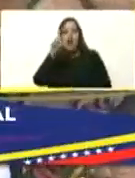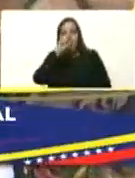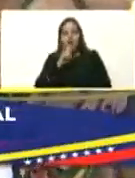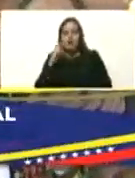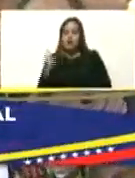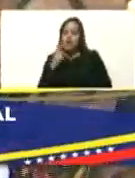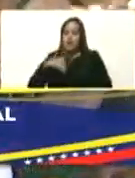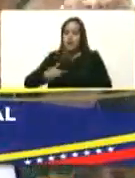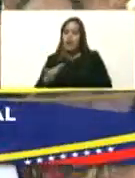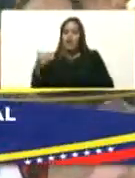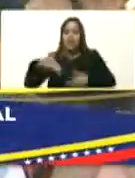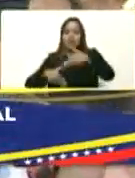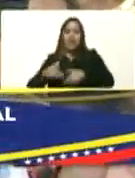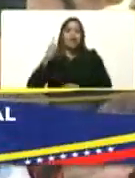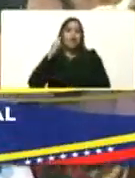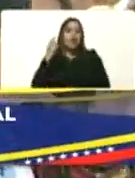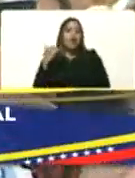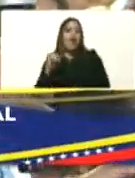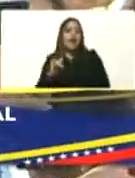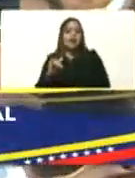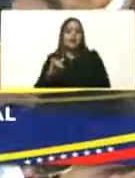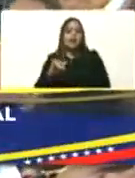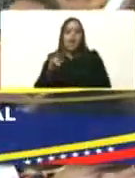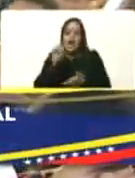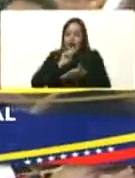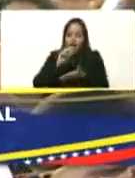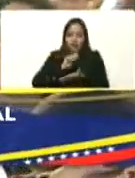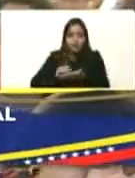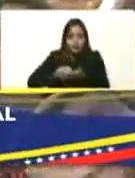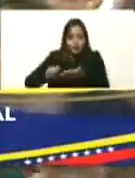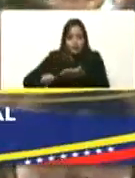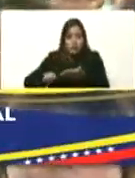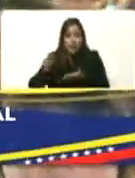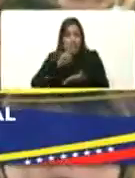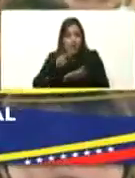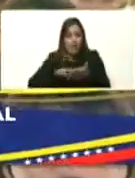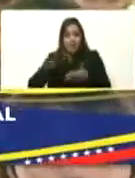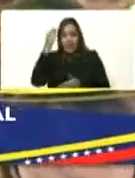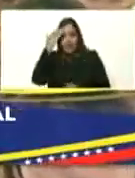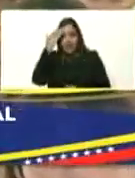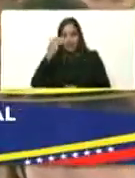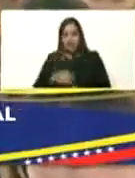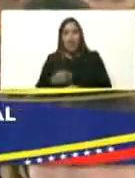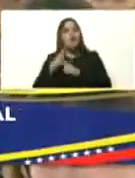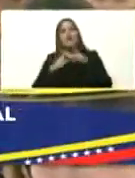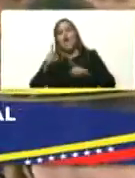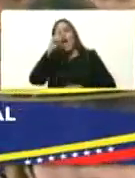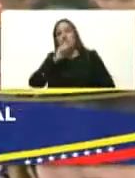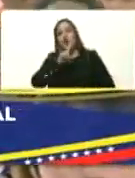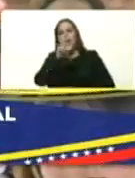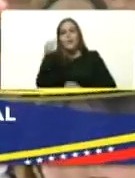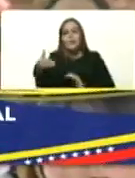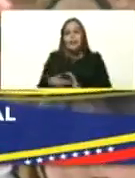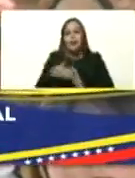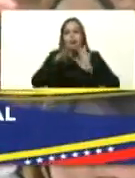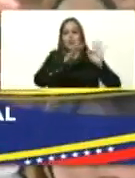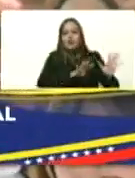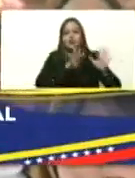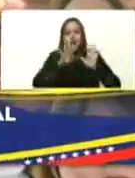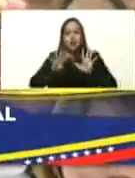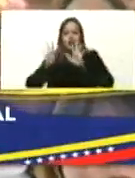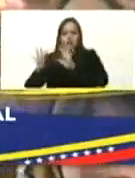podían votar aquellas que eran letradas, alfabetizadas. Pero en 1999,